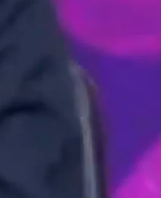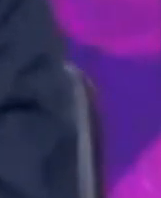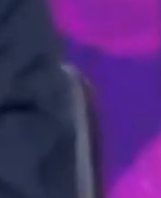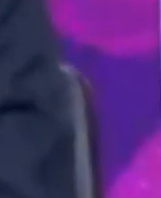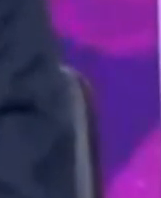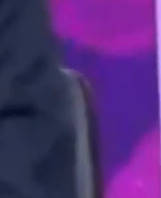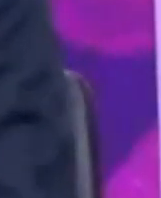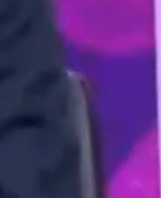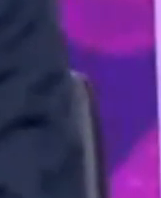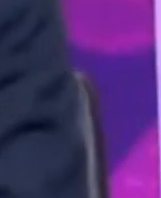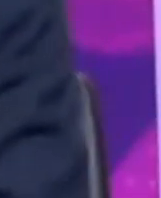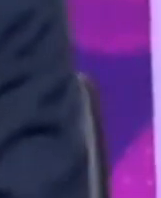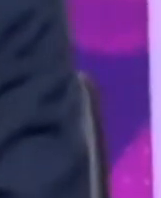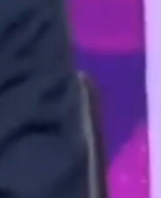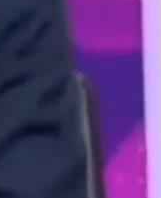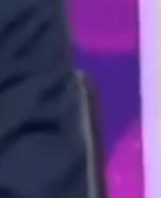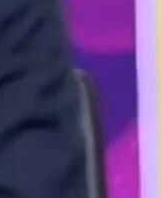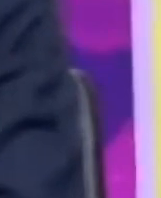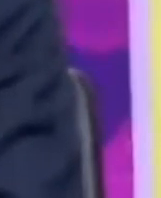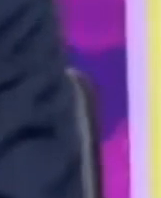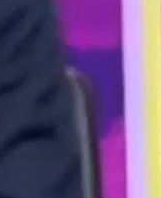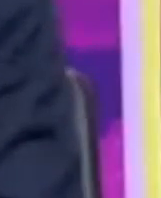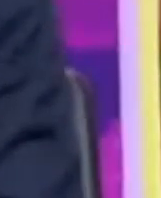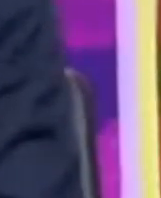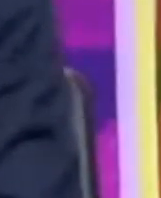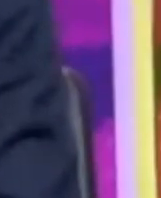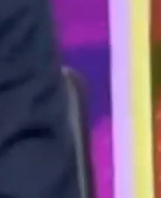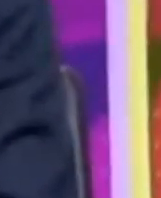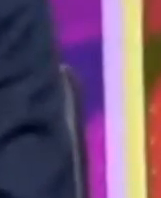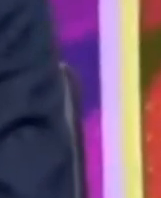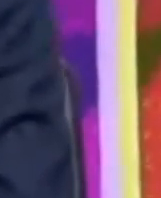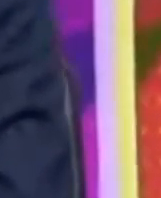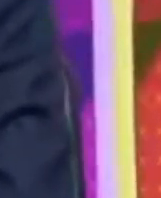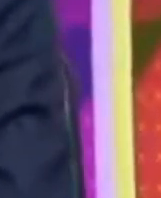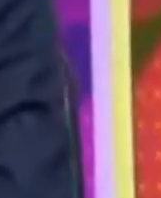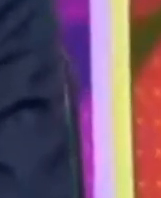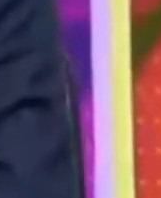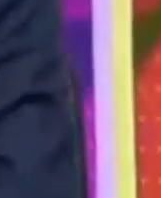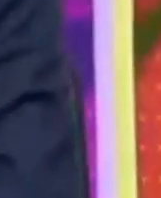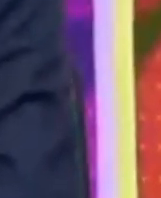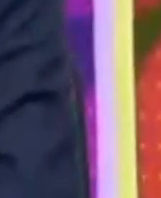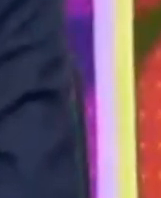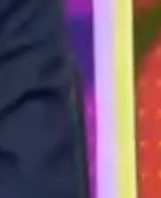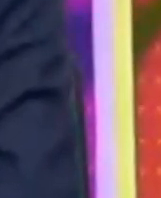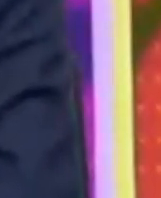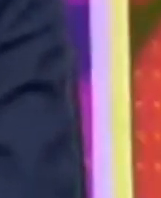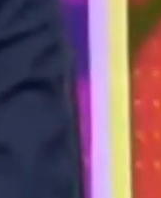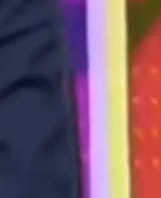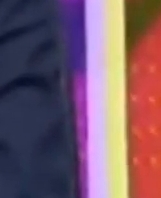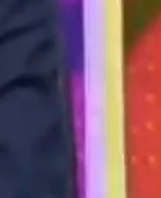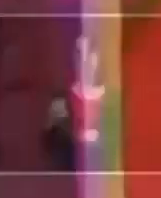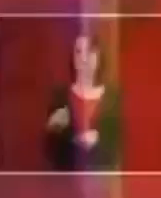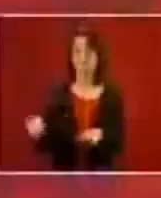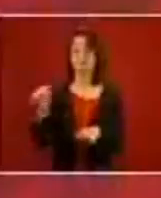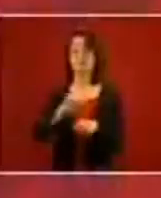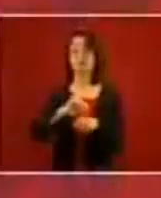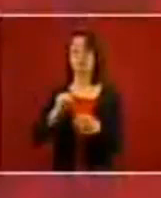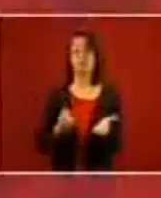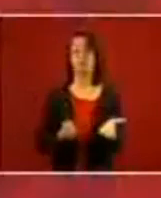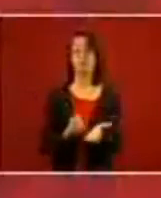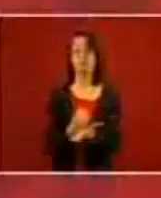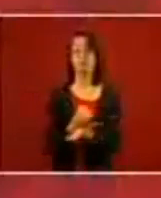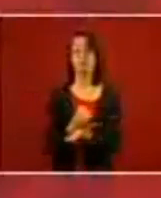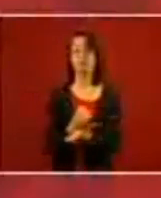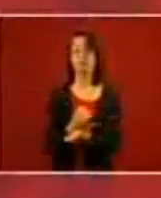mí me gustaría que se entendiera que el INE no es parte de la oposición al presidente. El INE es un organismo autónomo que lo